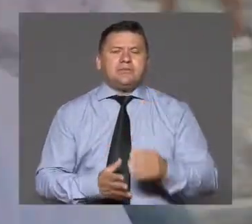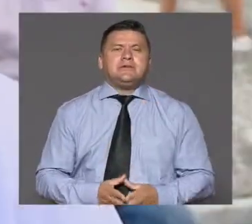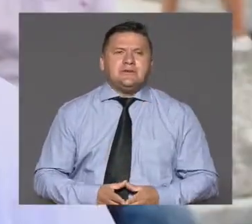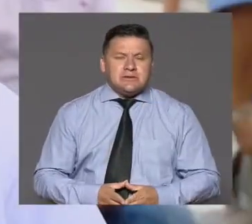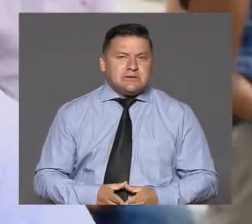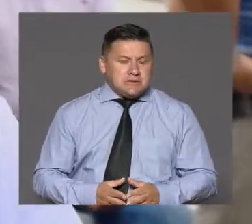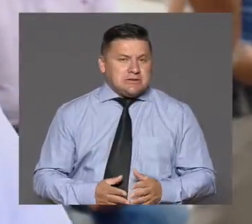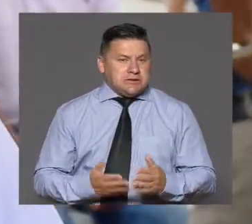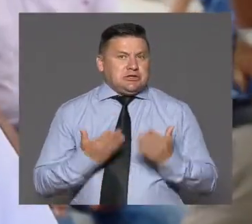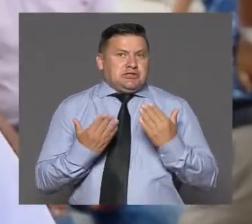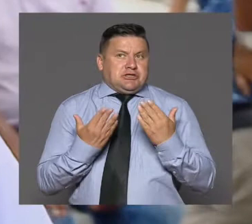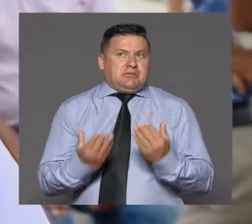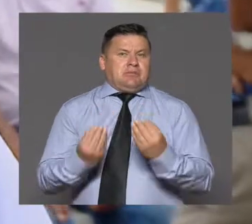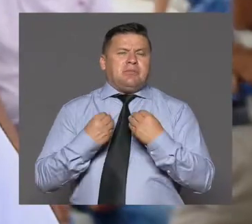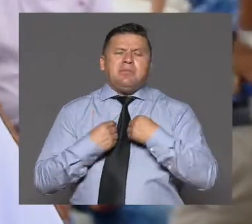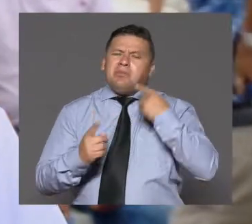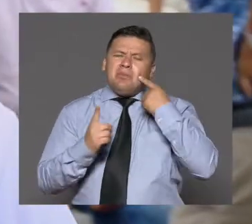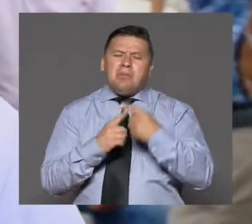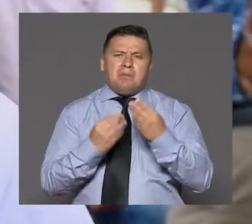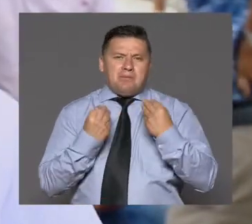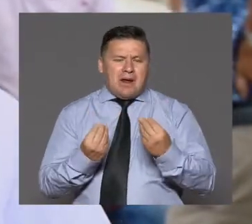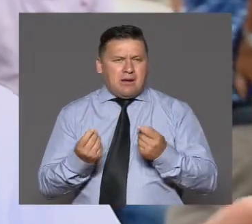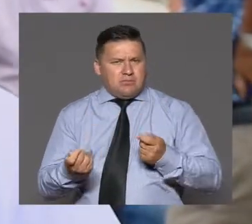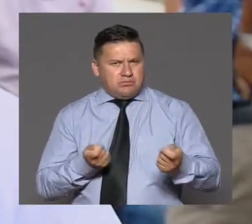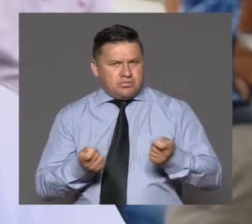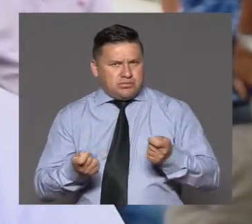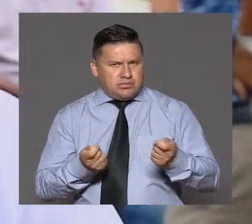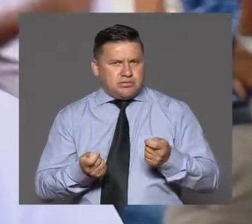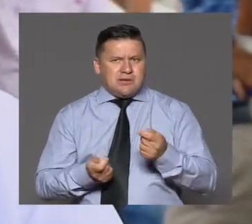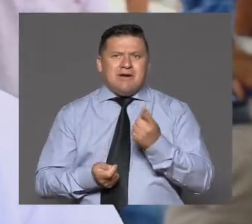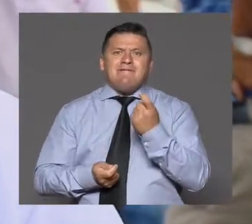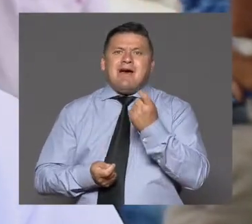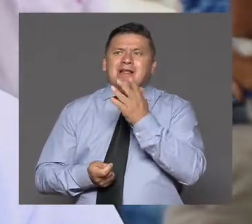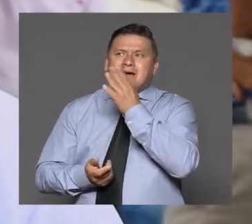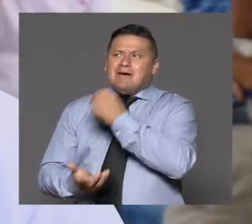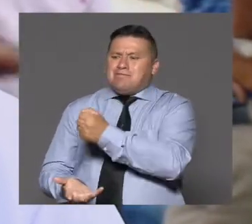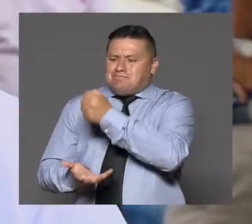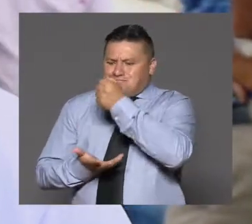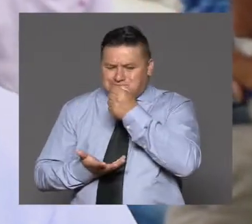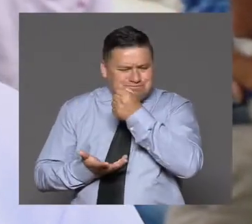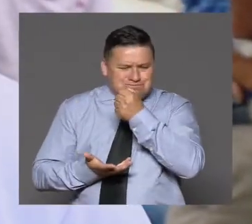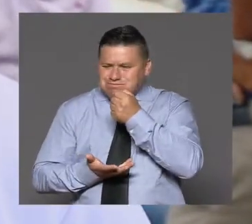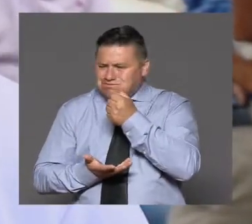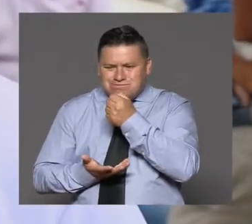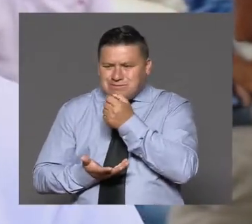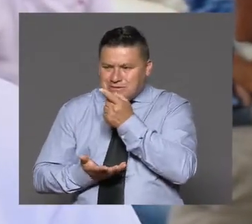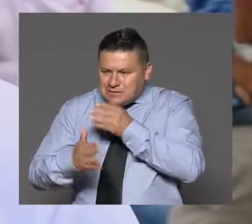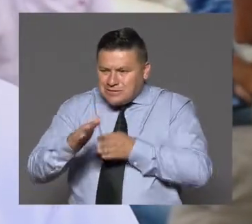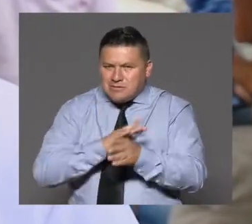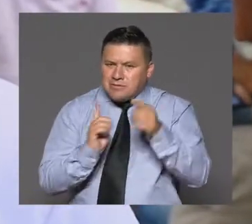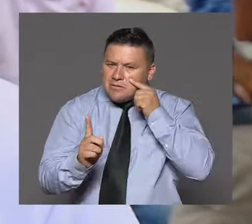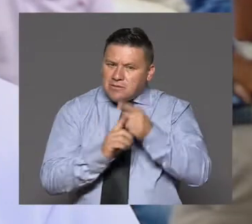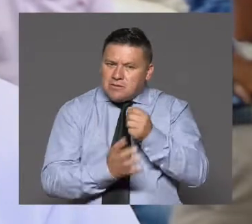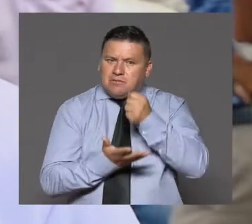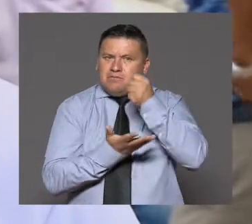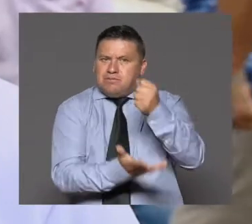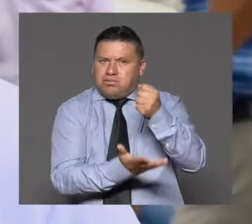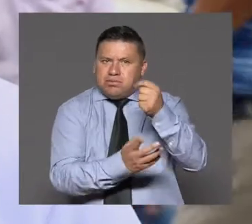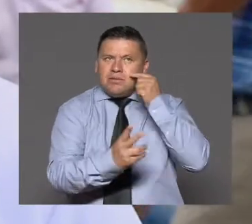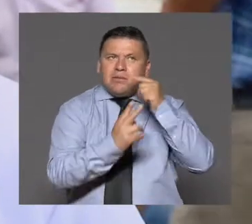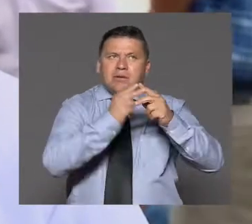Ha servido mucho, ¿para qué? Para apalancar los pocos recursos también que existen en el municipio para invertir en materia